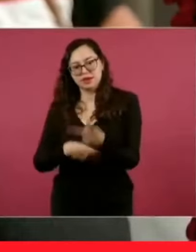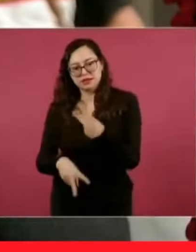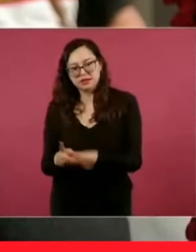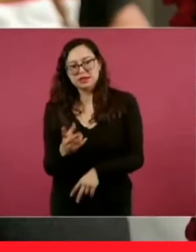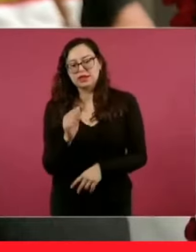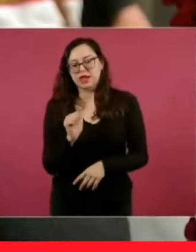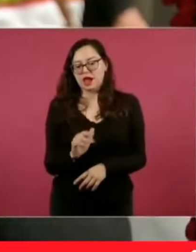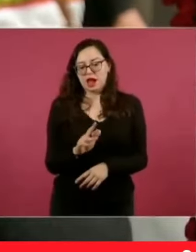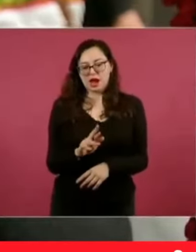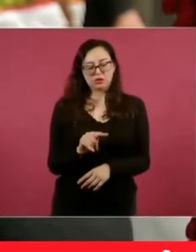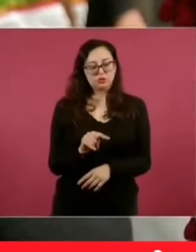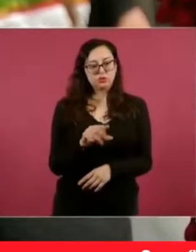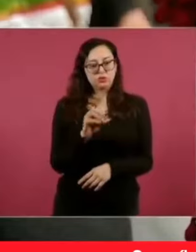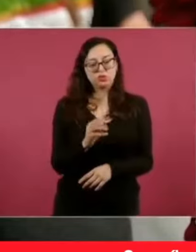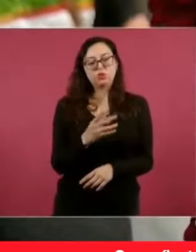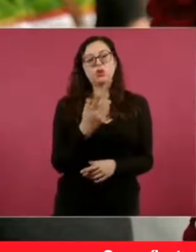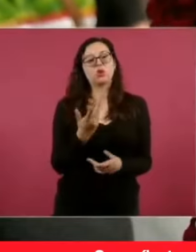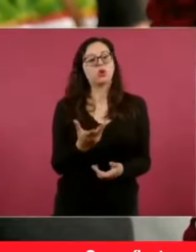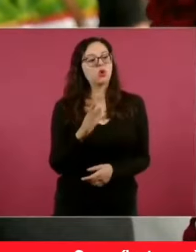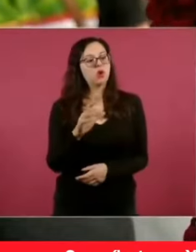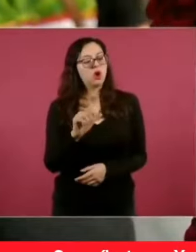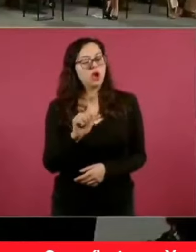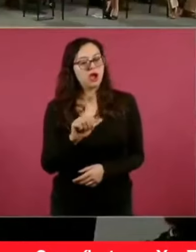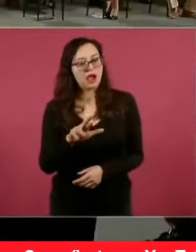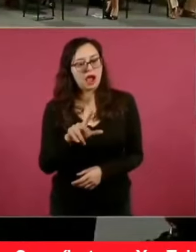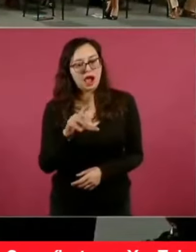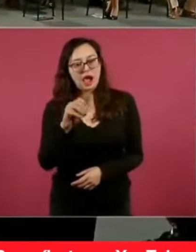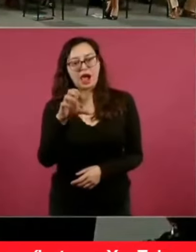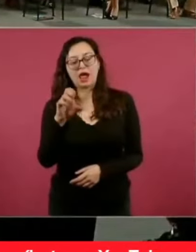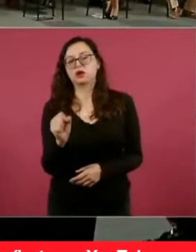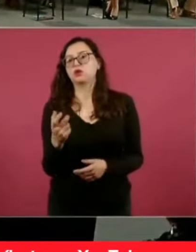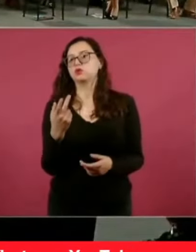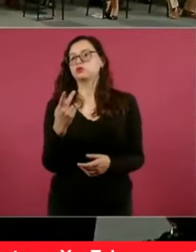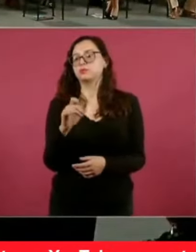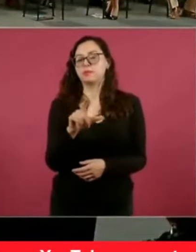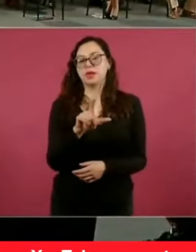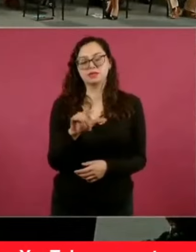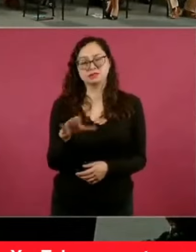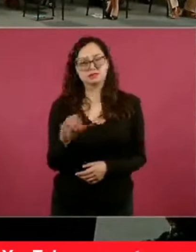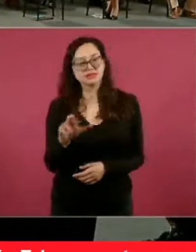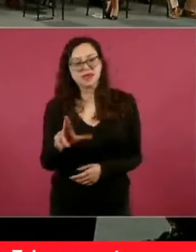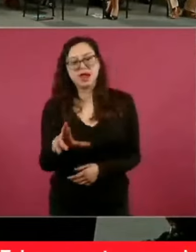Carlos Pellicer López, buenos días. Horacio Franco,